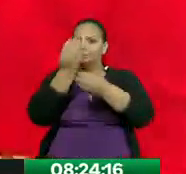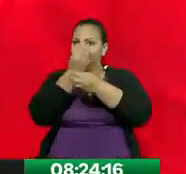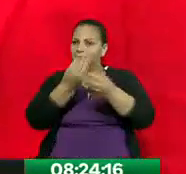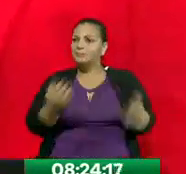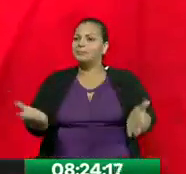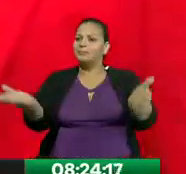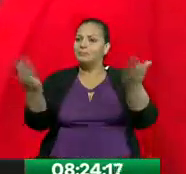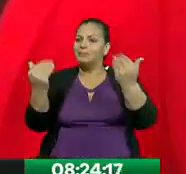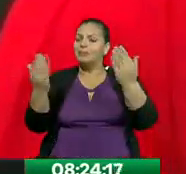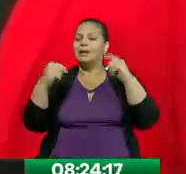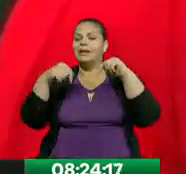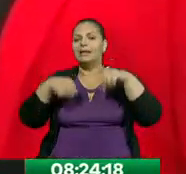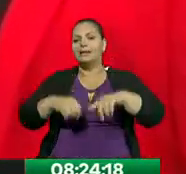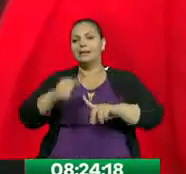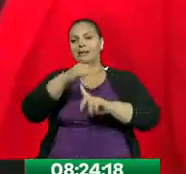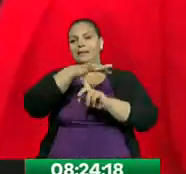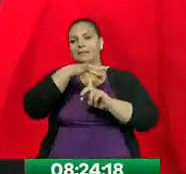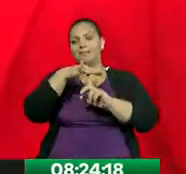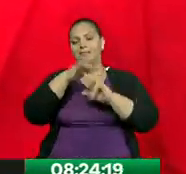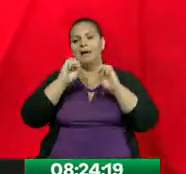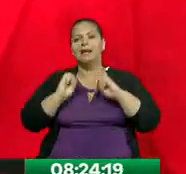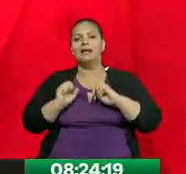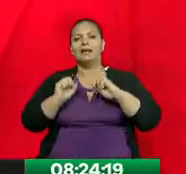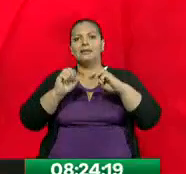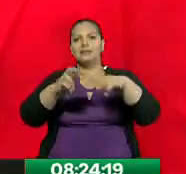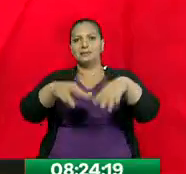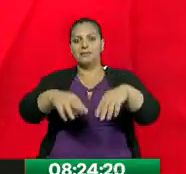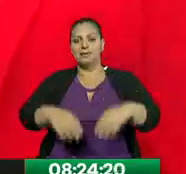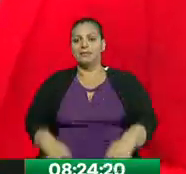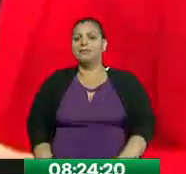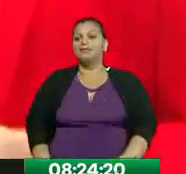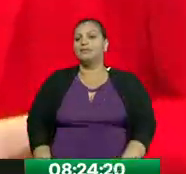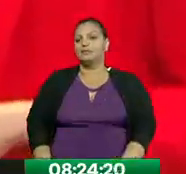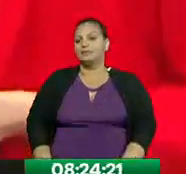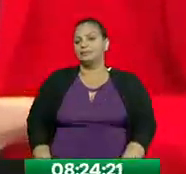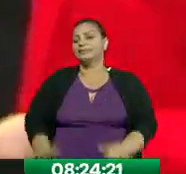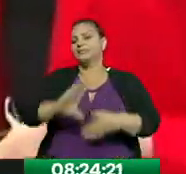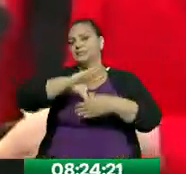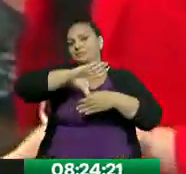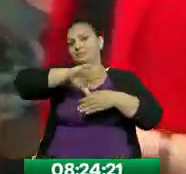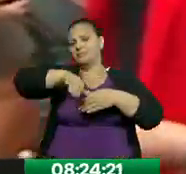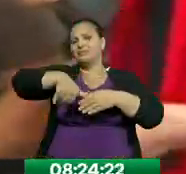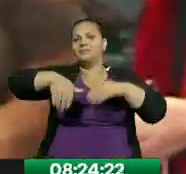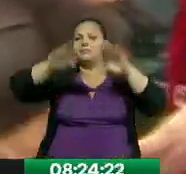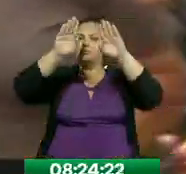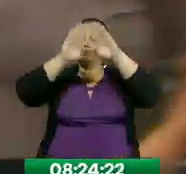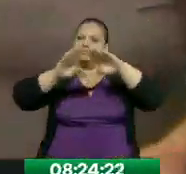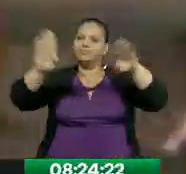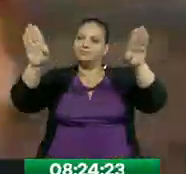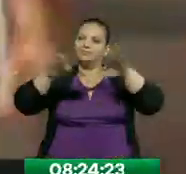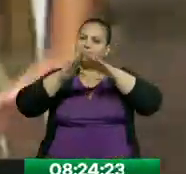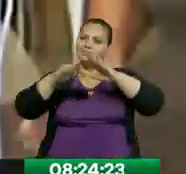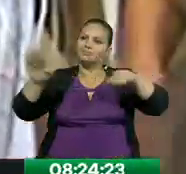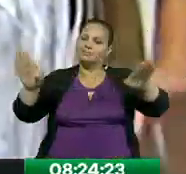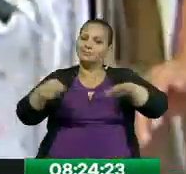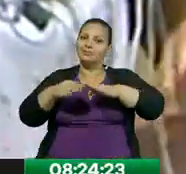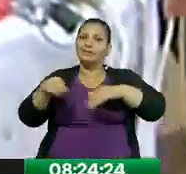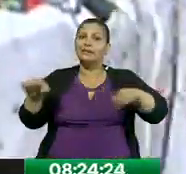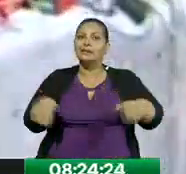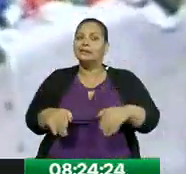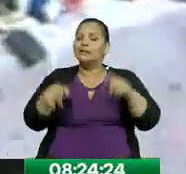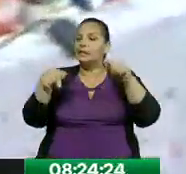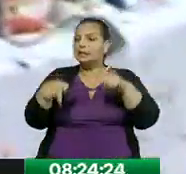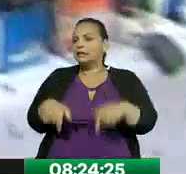está ubicada en la entrada a la concha acústica. Tenemos todo para adornar las casas, las ventanas,